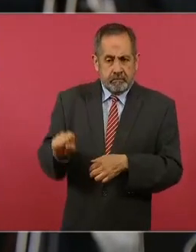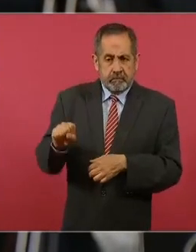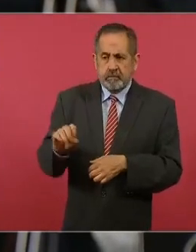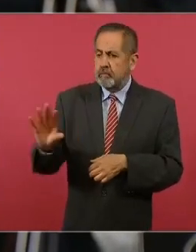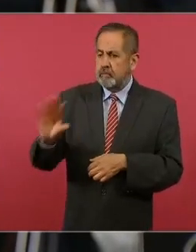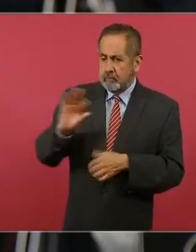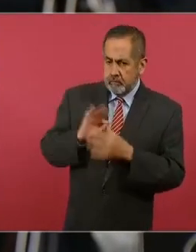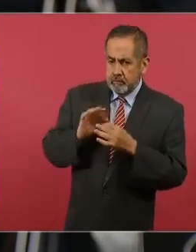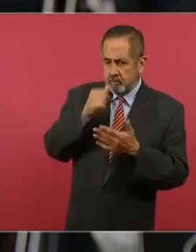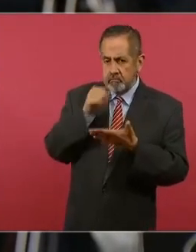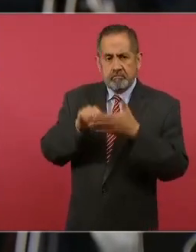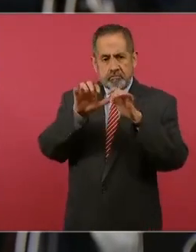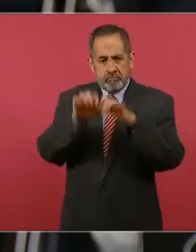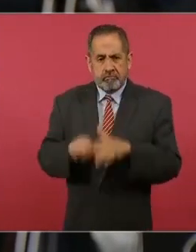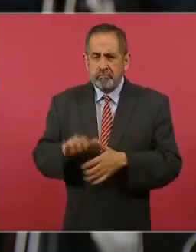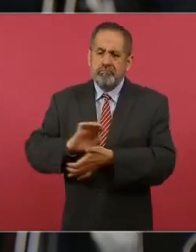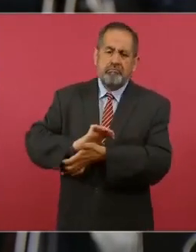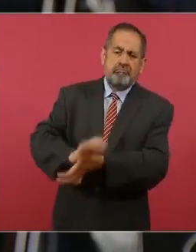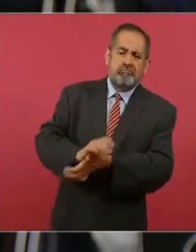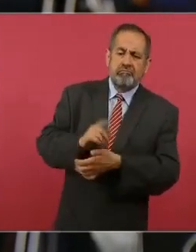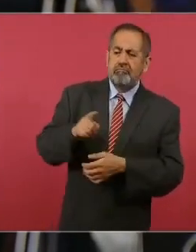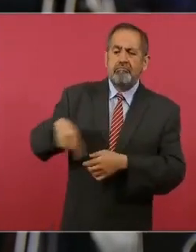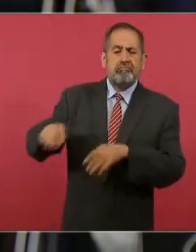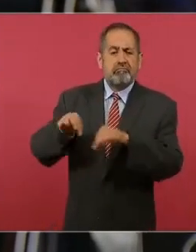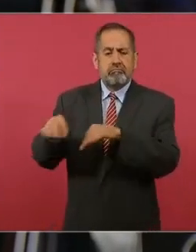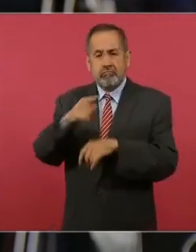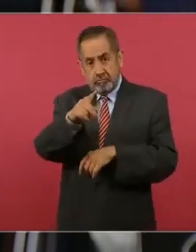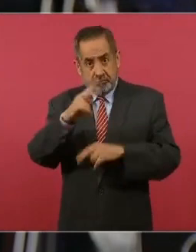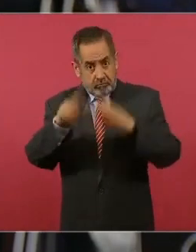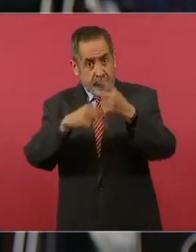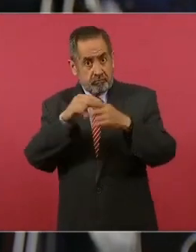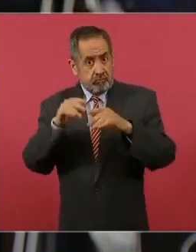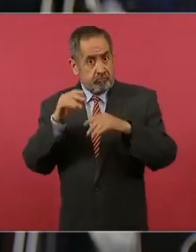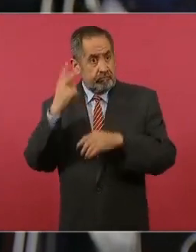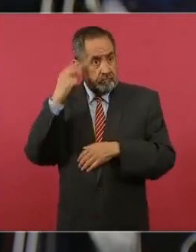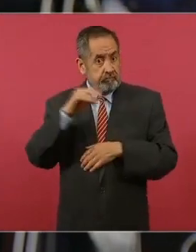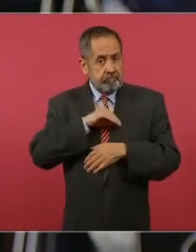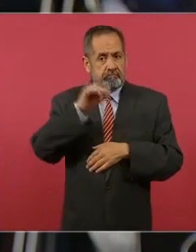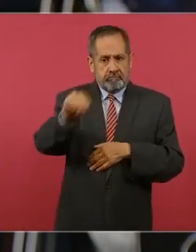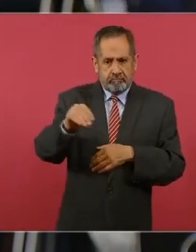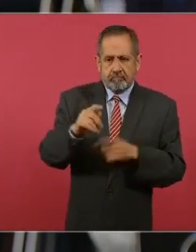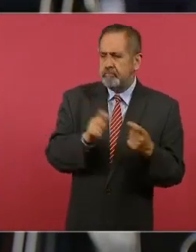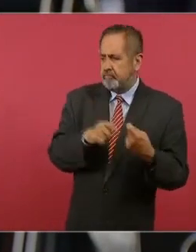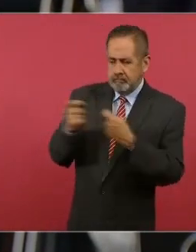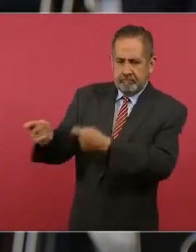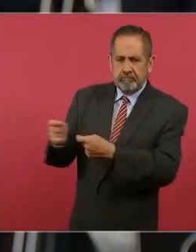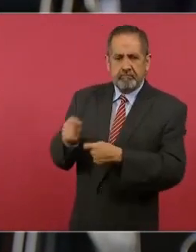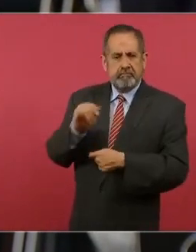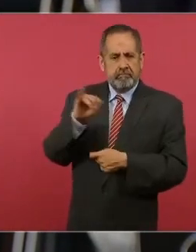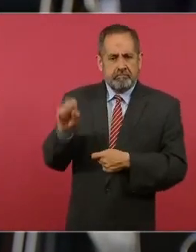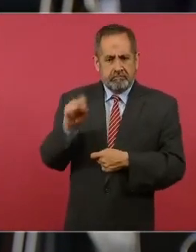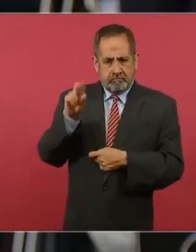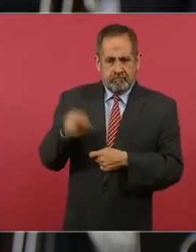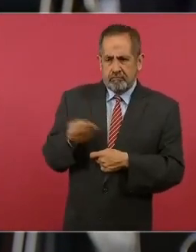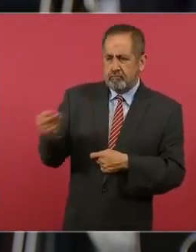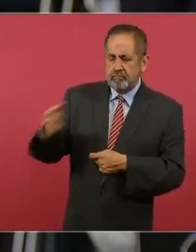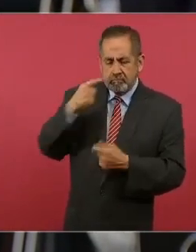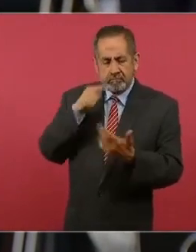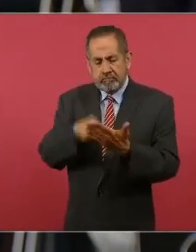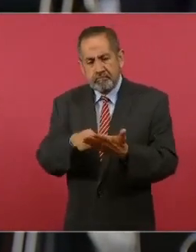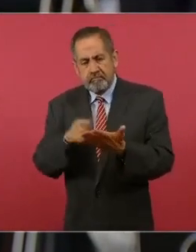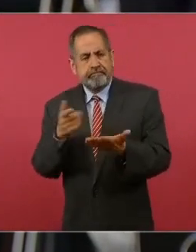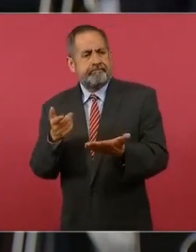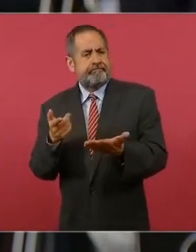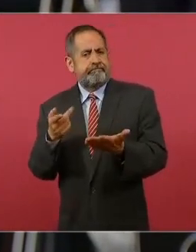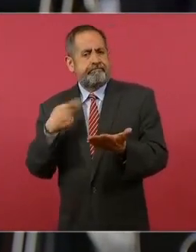hace llegar una carta sobre discriminación laboral, aprovechando que va a estar allá, presidente, pues con gusto le paso a Jesús el documento donde le hacen el